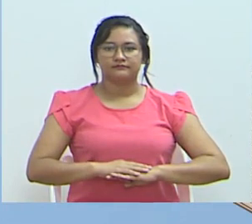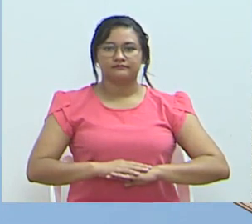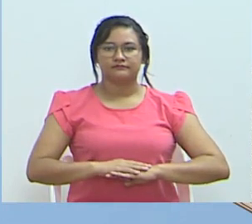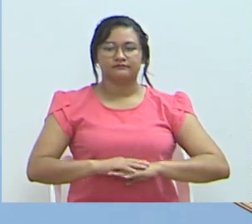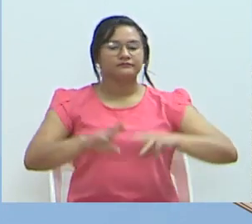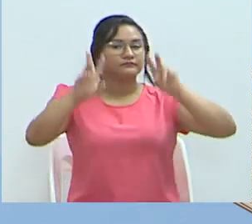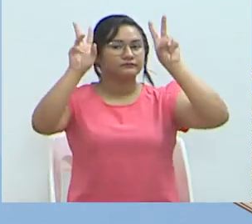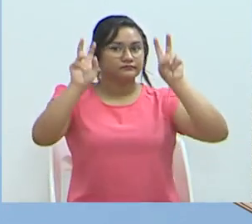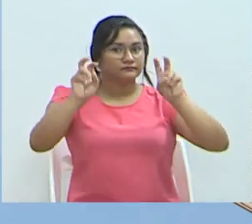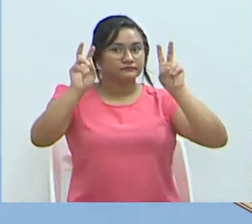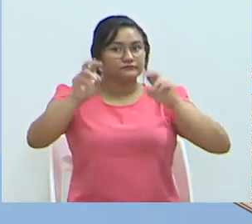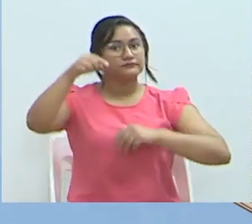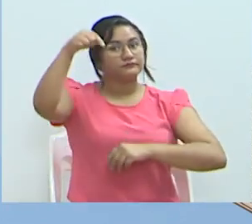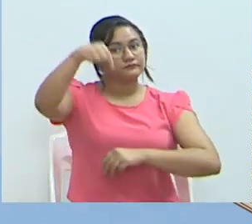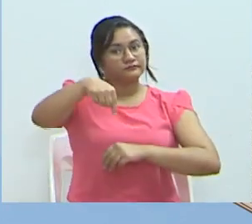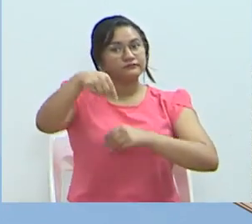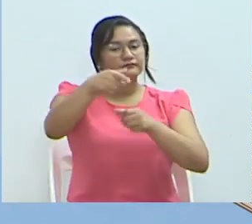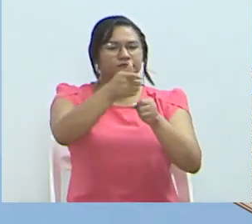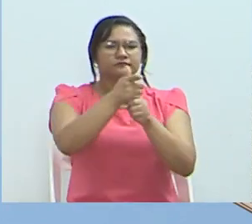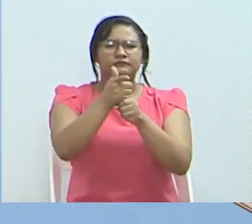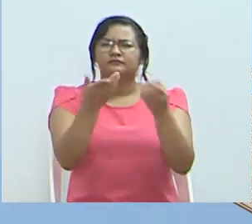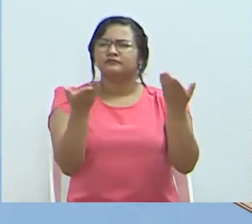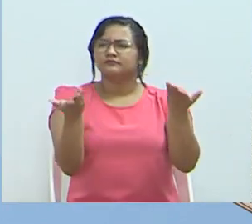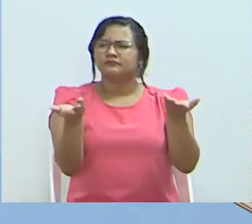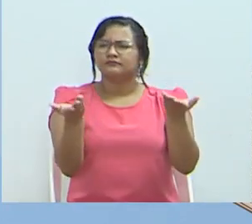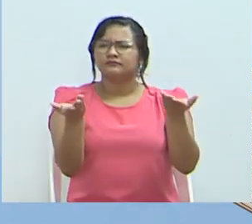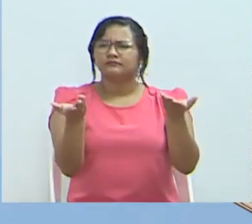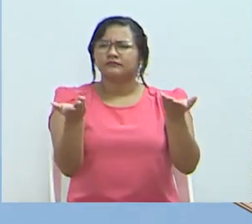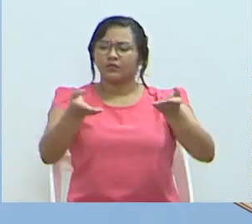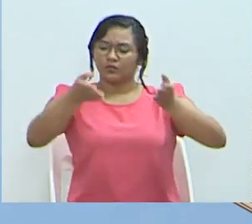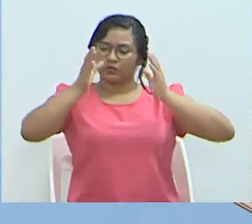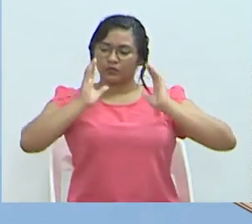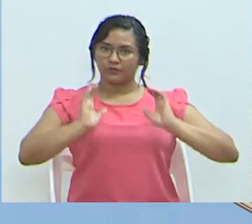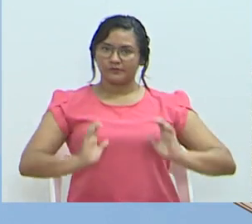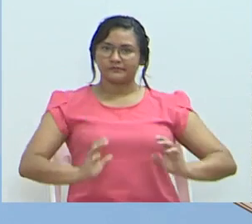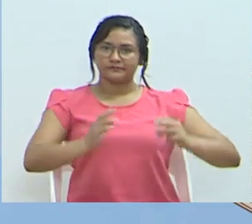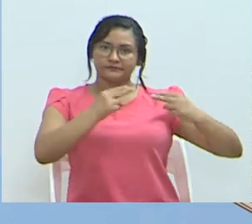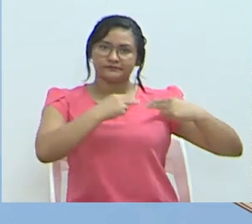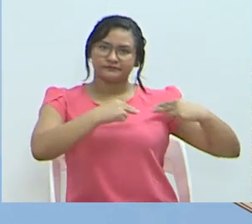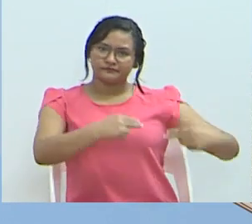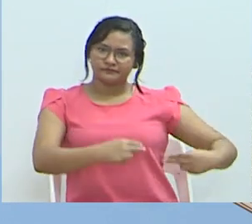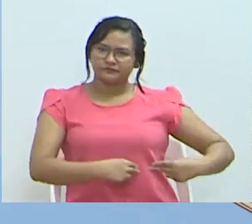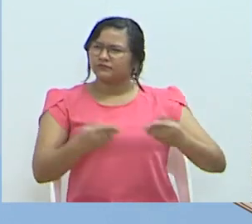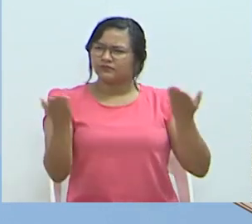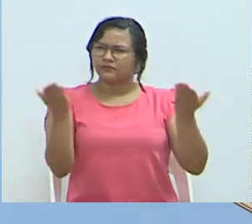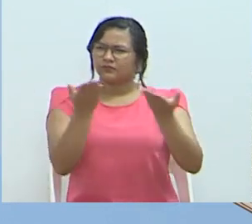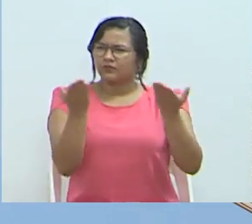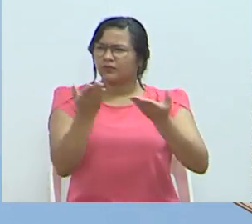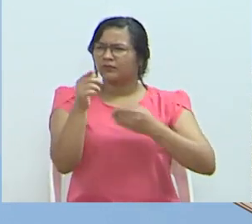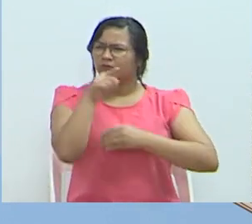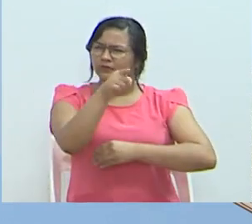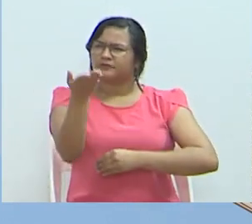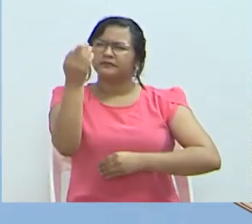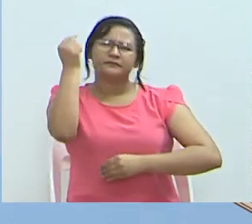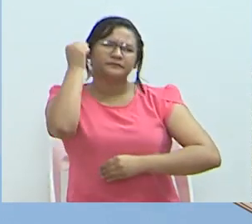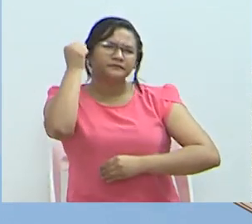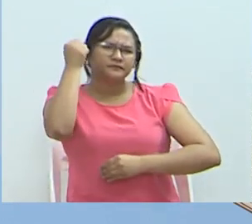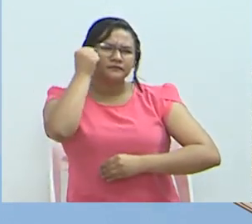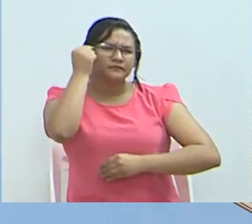El tema de nuestra cápsula educativa es el cuerpo humano. Pero, ¿cómo cree usted que está formado nuestro cuerpo